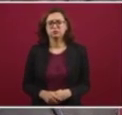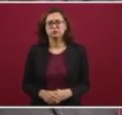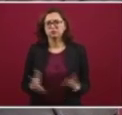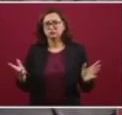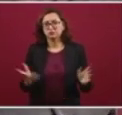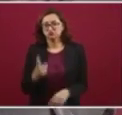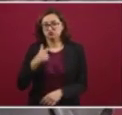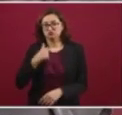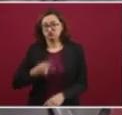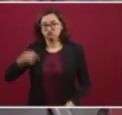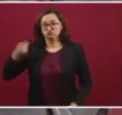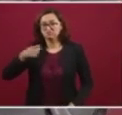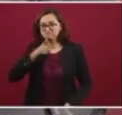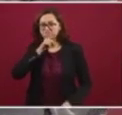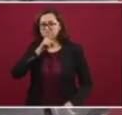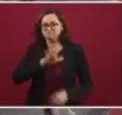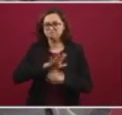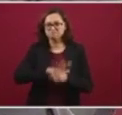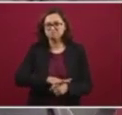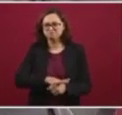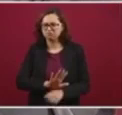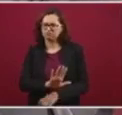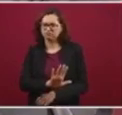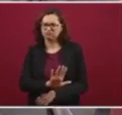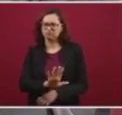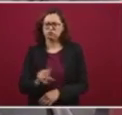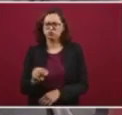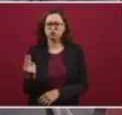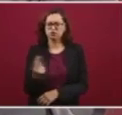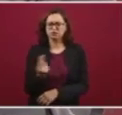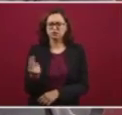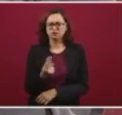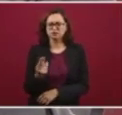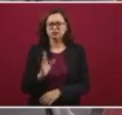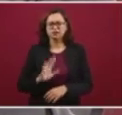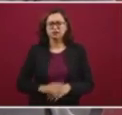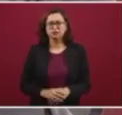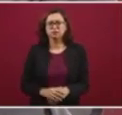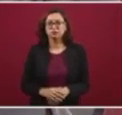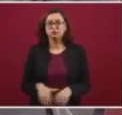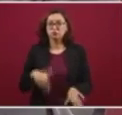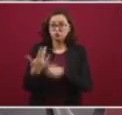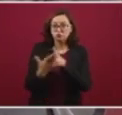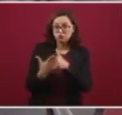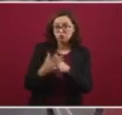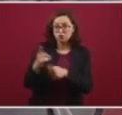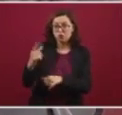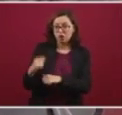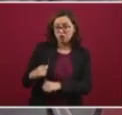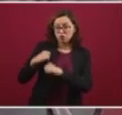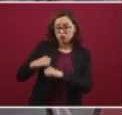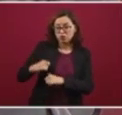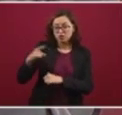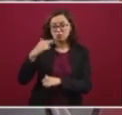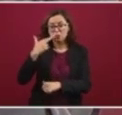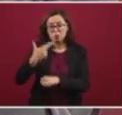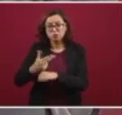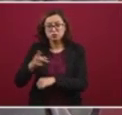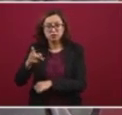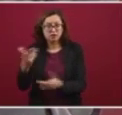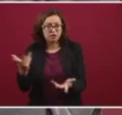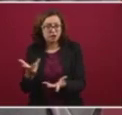censura. En este caso, va a ser la autoridad competente la que va a resolver. Pero para que la